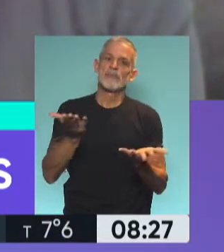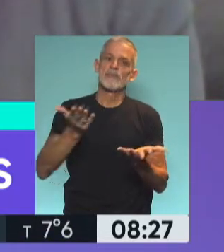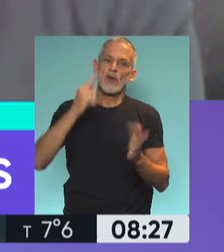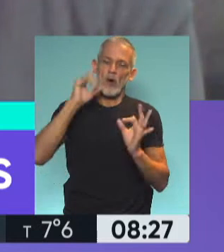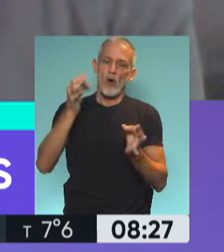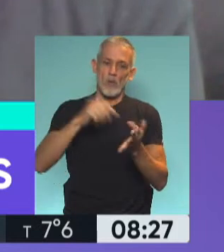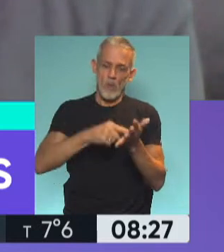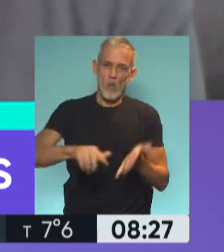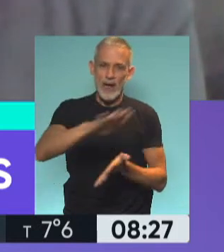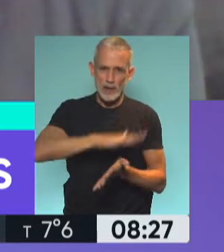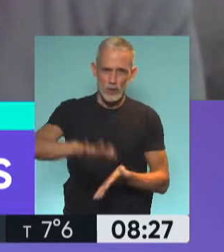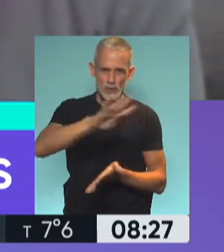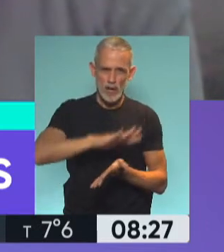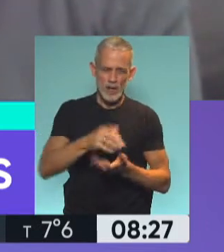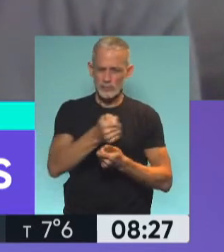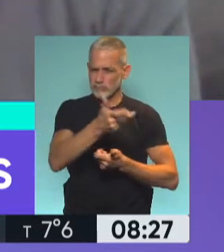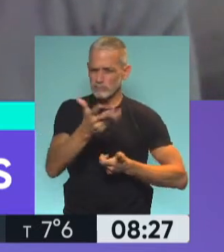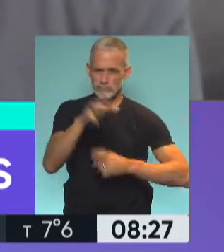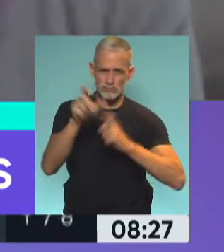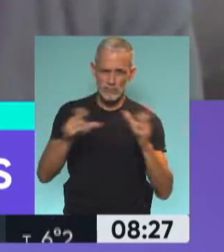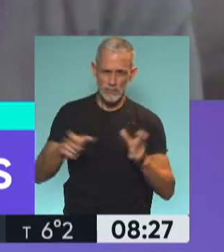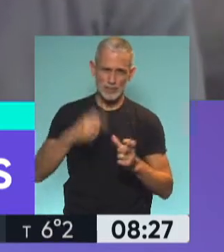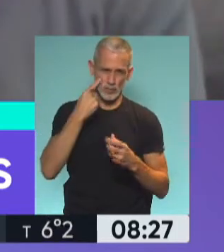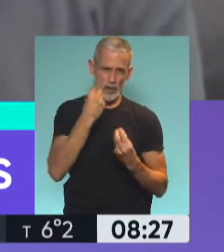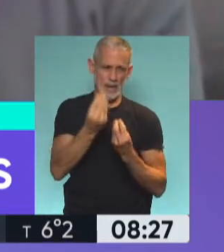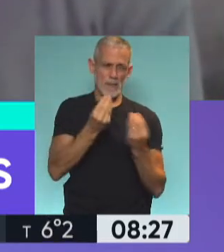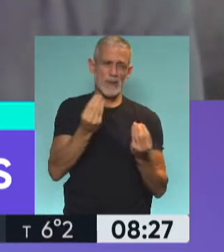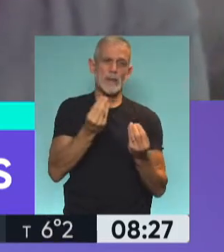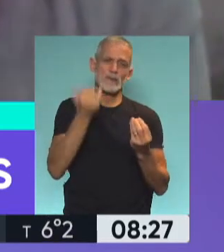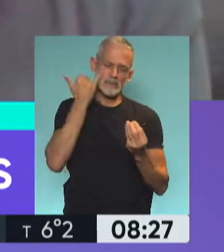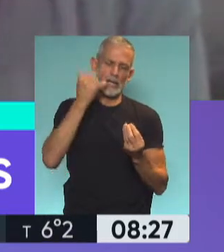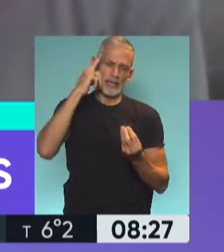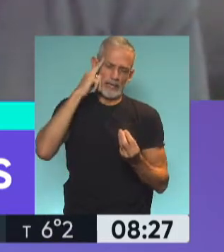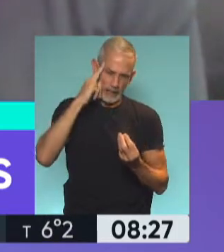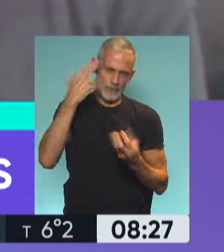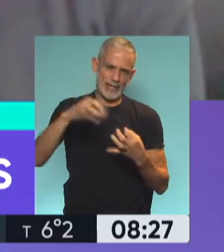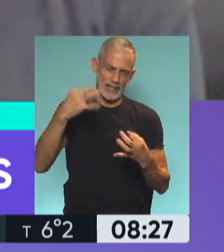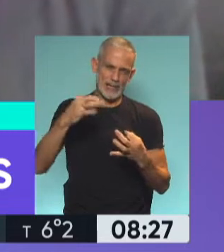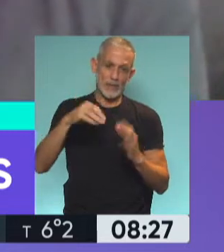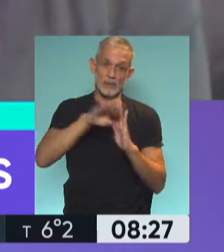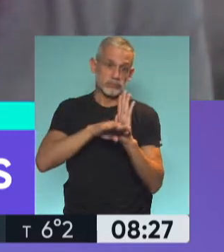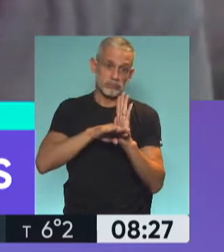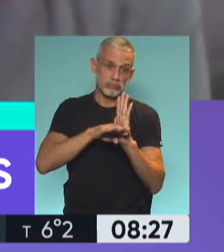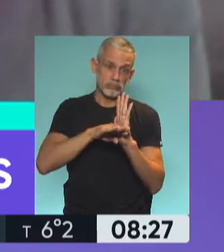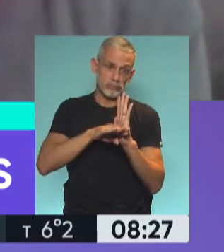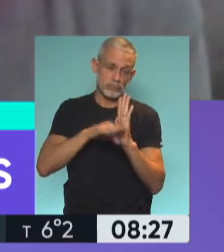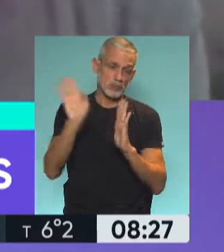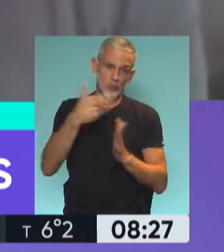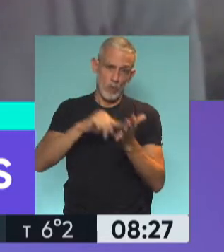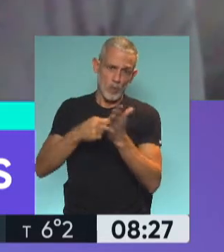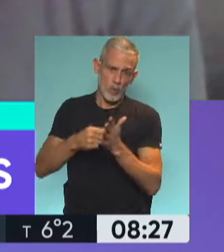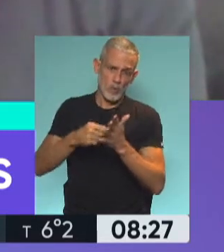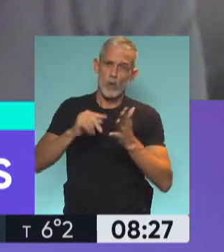centro urbano tan numeroso como el de la Ciudad de Buenos Aires se empezara a respetar los principios que rigen en todas las capitales del mundo,